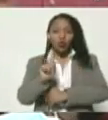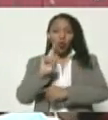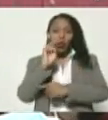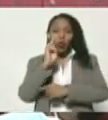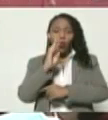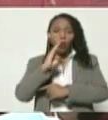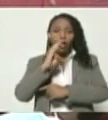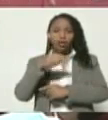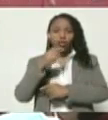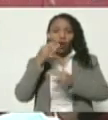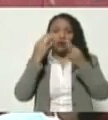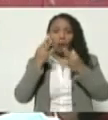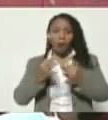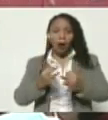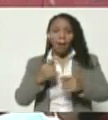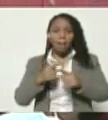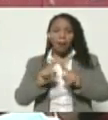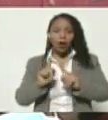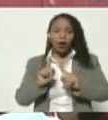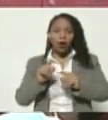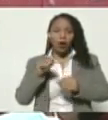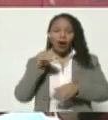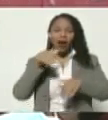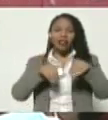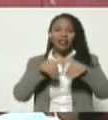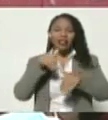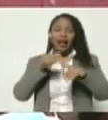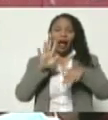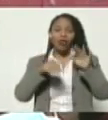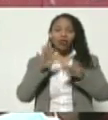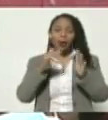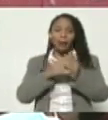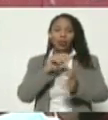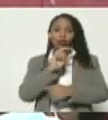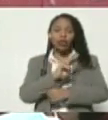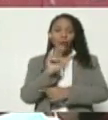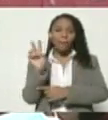14.381 VC formales, pero nosotros tenemos en